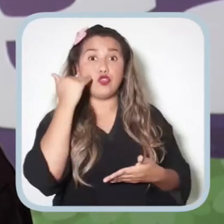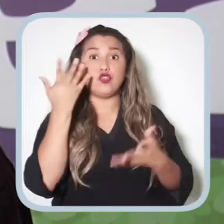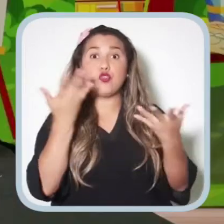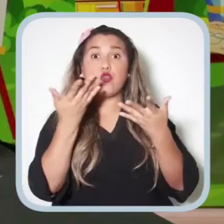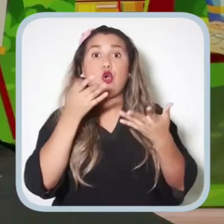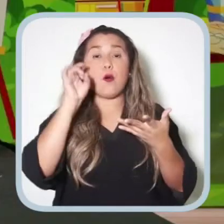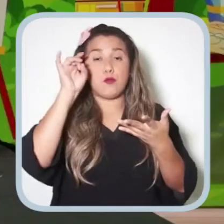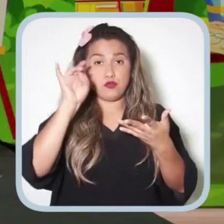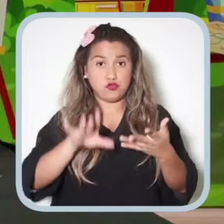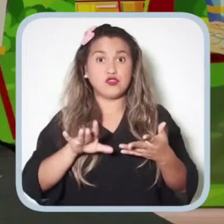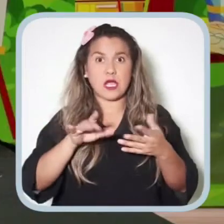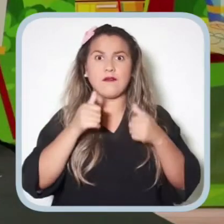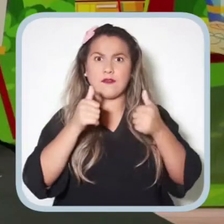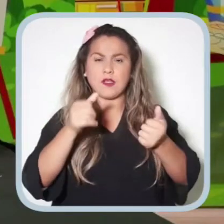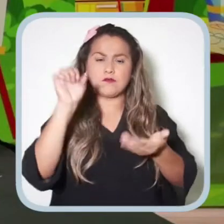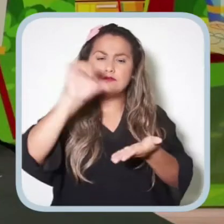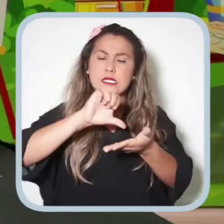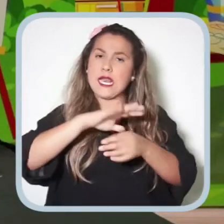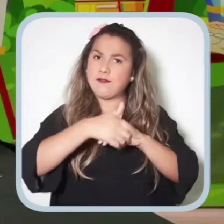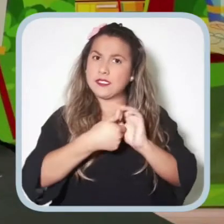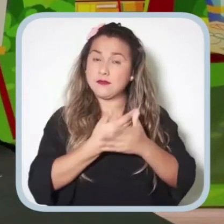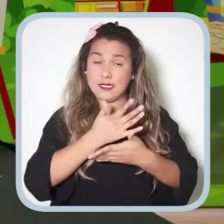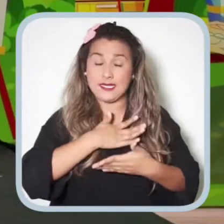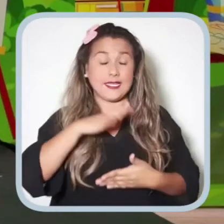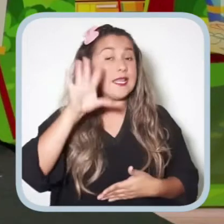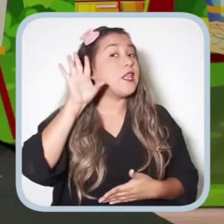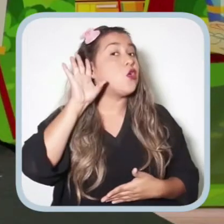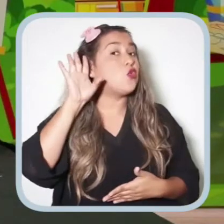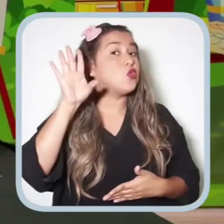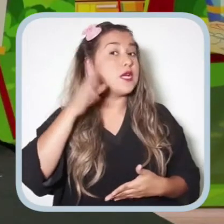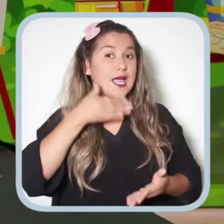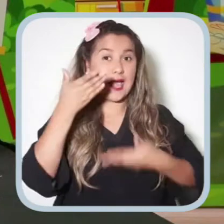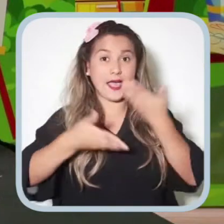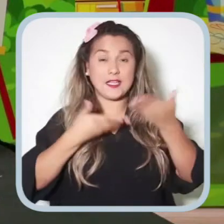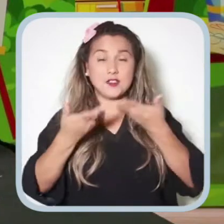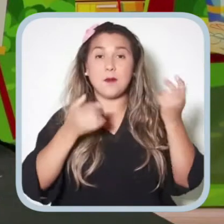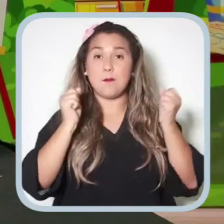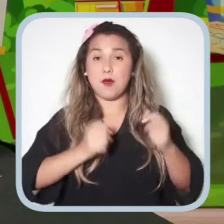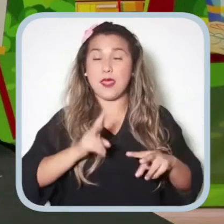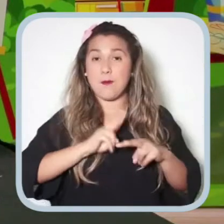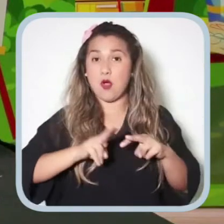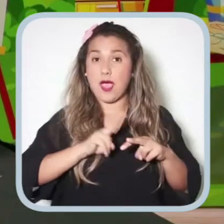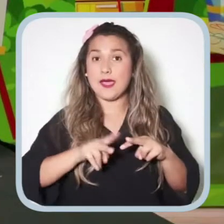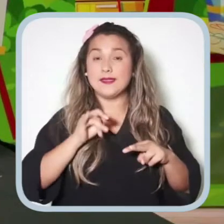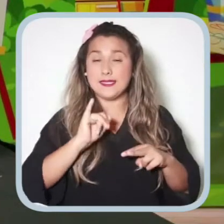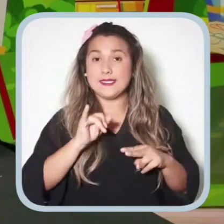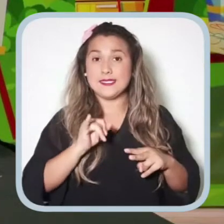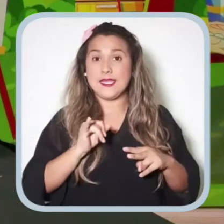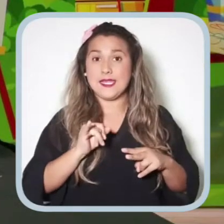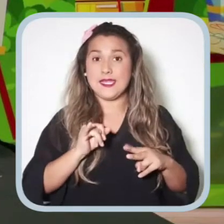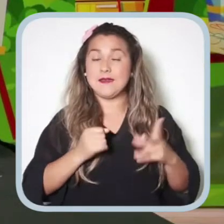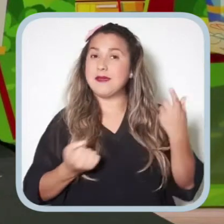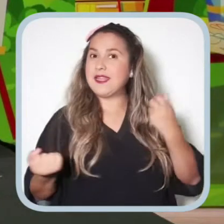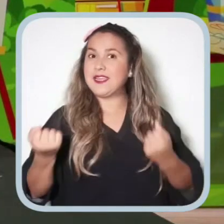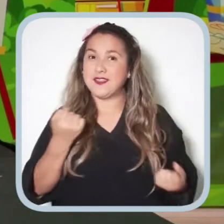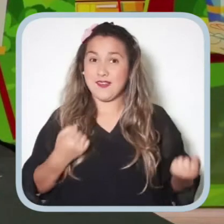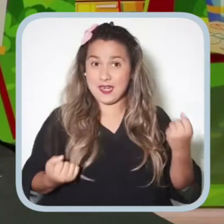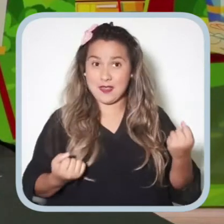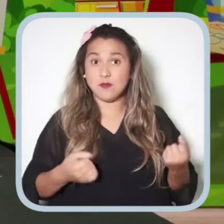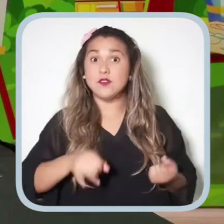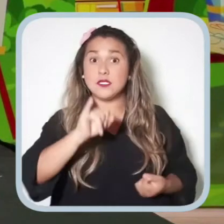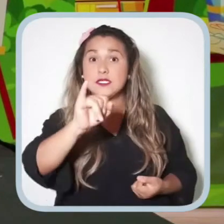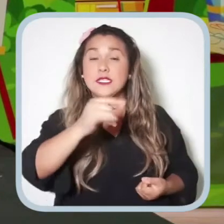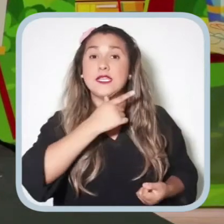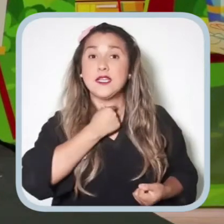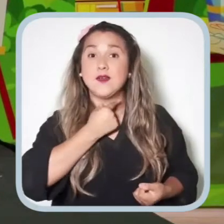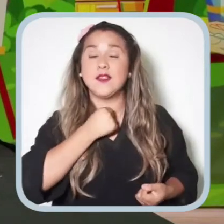manos. ¿Quieren escucharla y que podamos hacer la coreografía que la canción nos dice? ¿Les parece? Pues